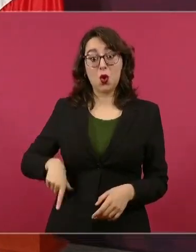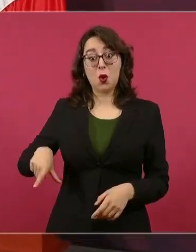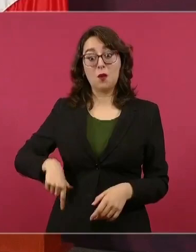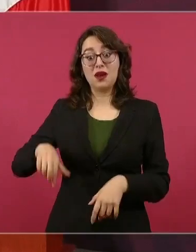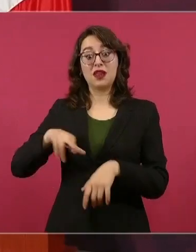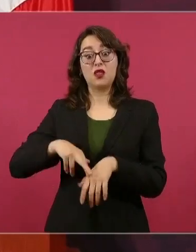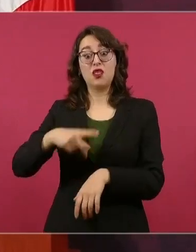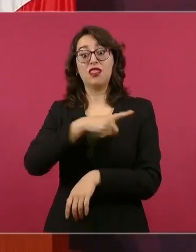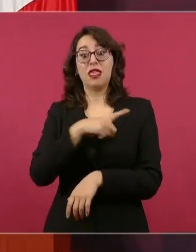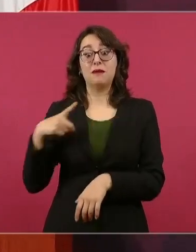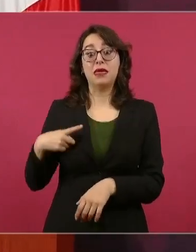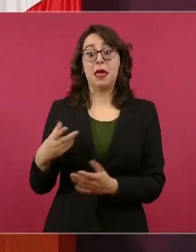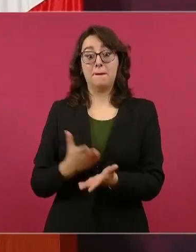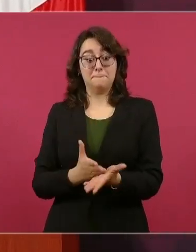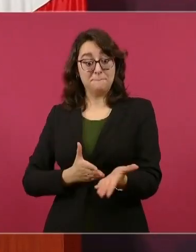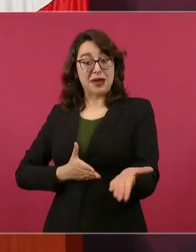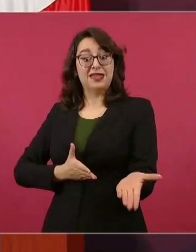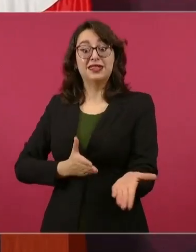elección